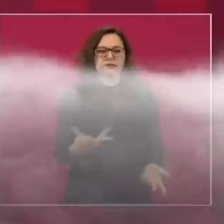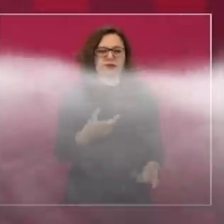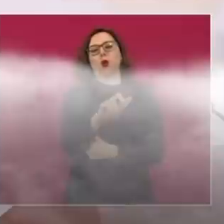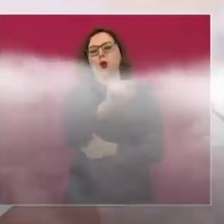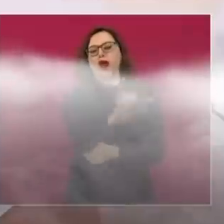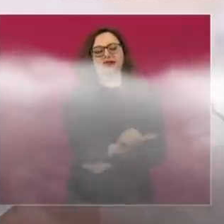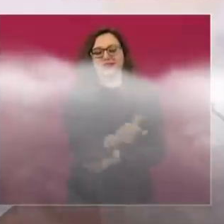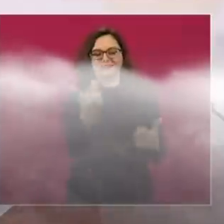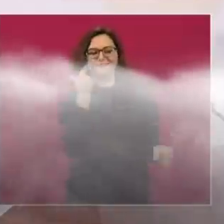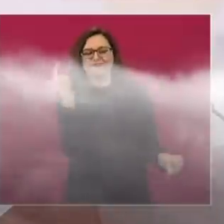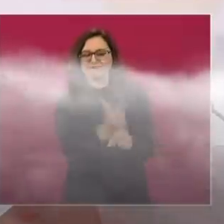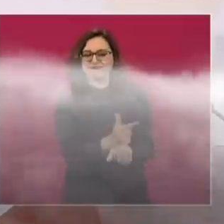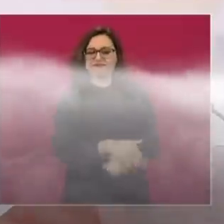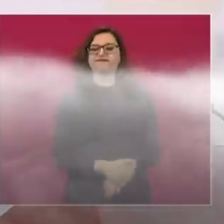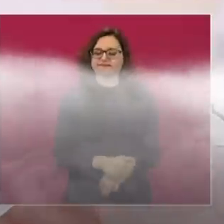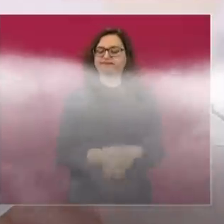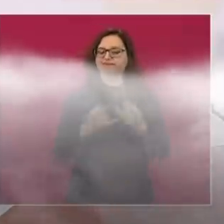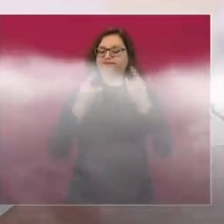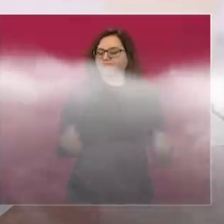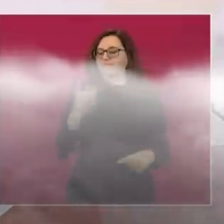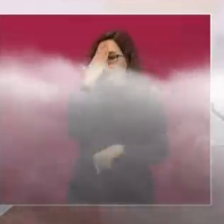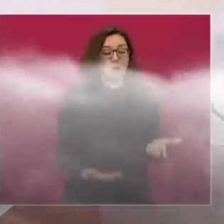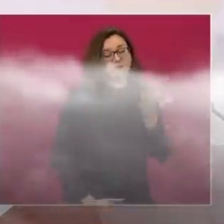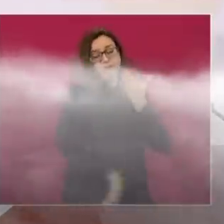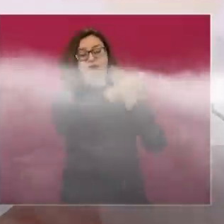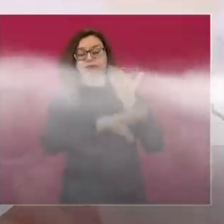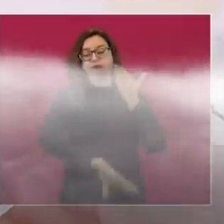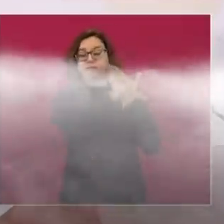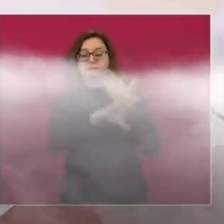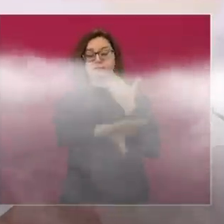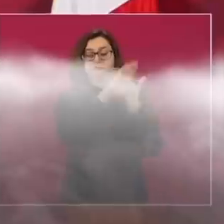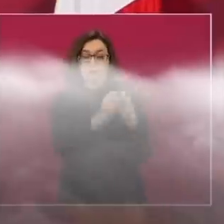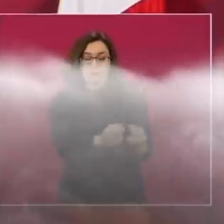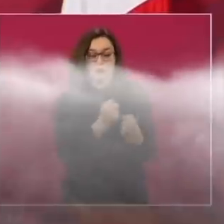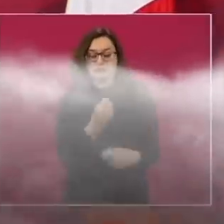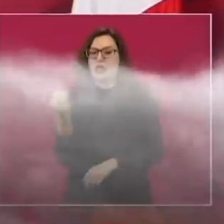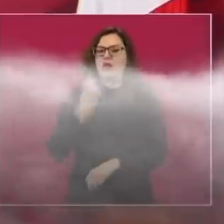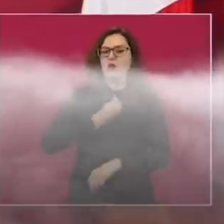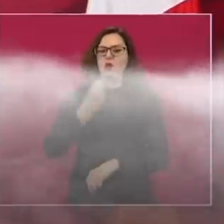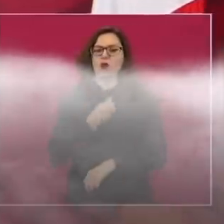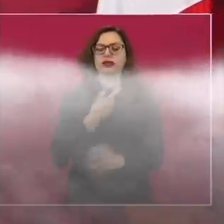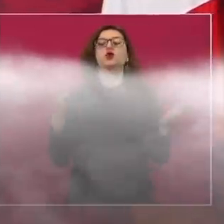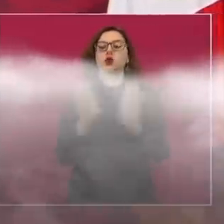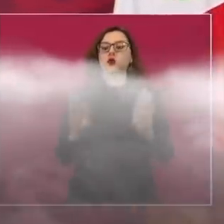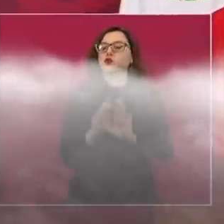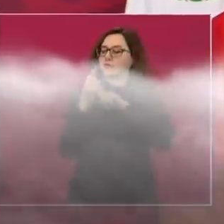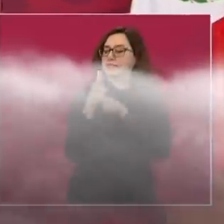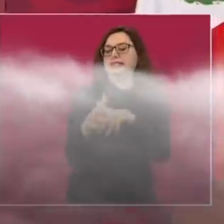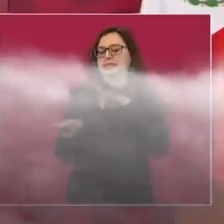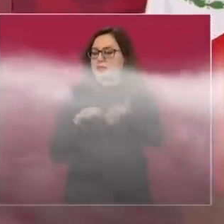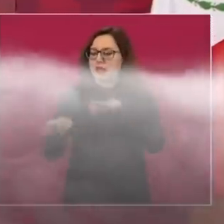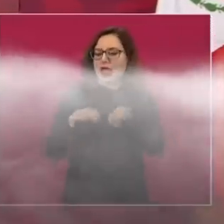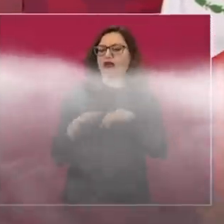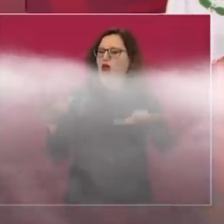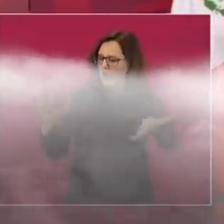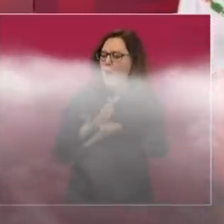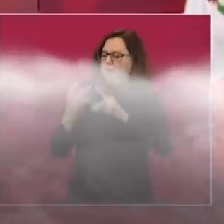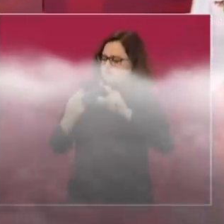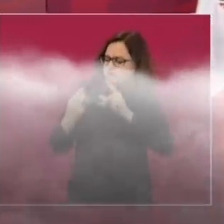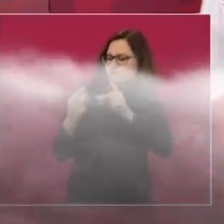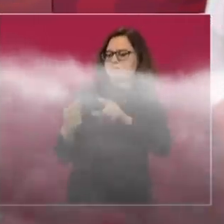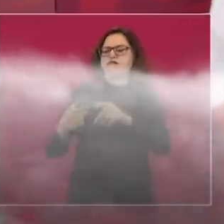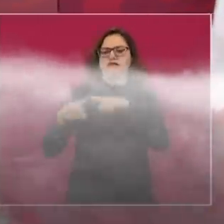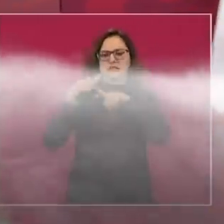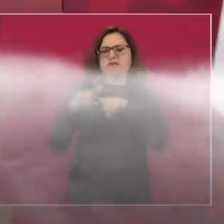les quitó el bozal. Son experiencias. ¿Cómo se resiste a eso? ¿Cómo se llevan a cabo los cambios para que no siga